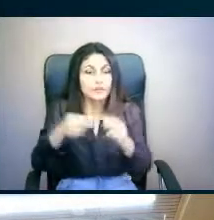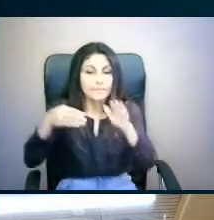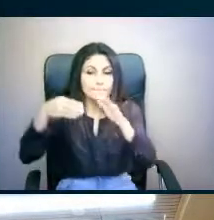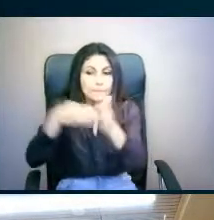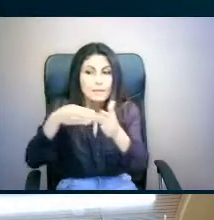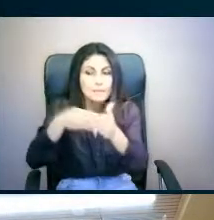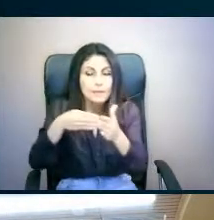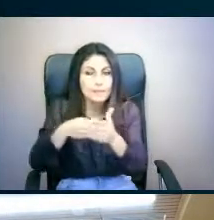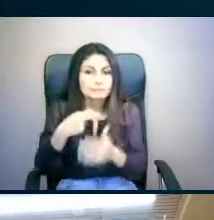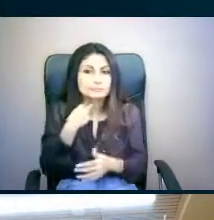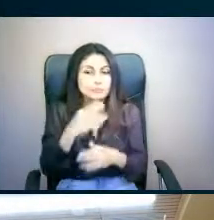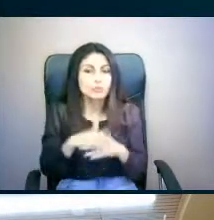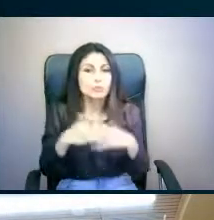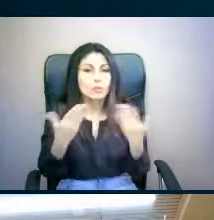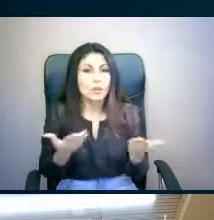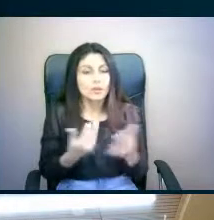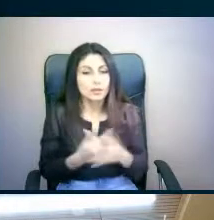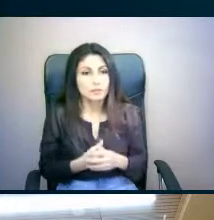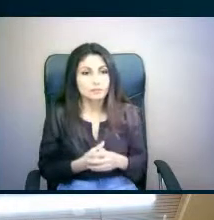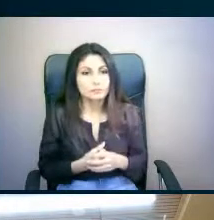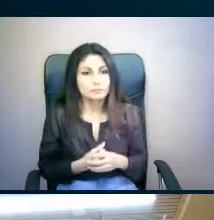este cliente.